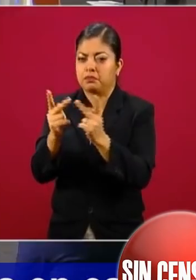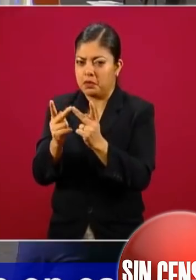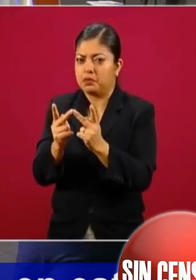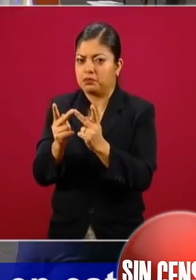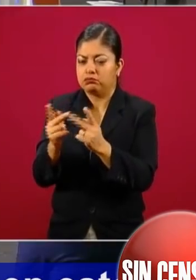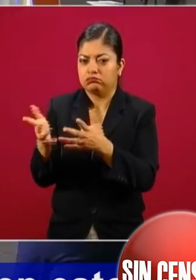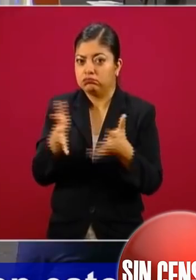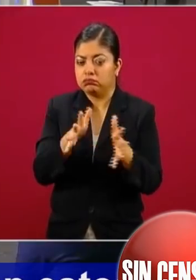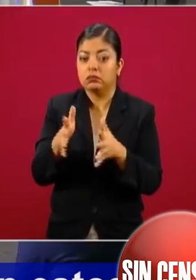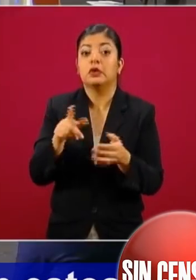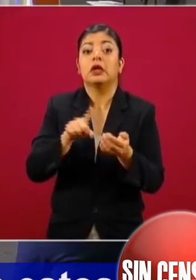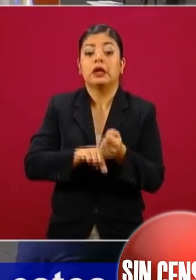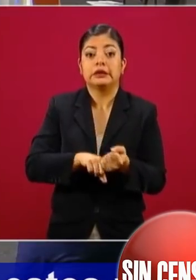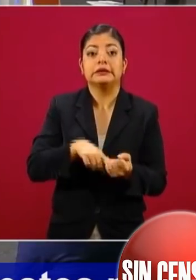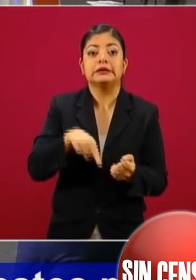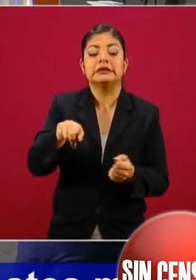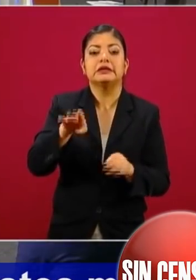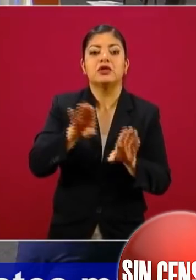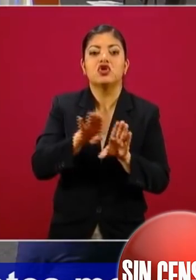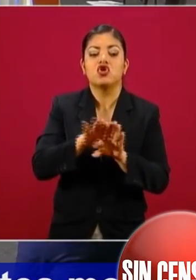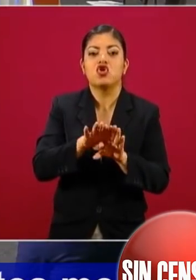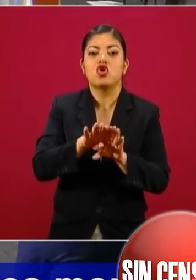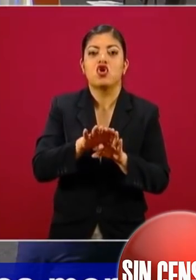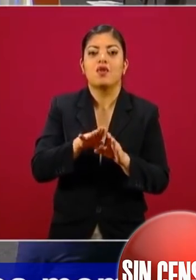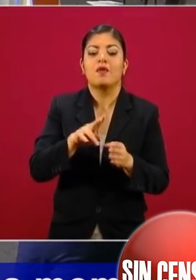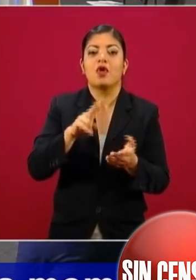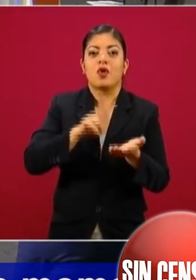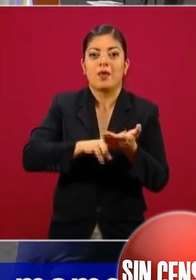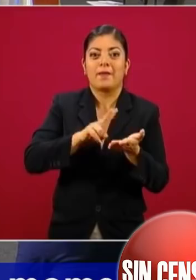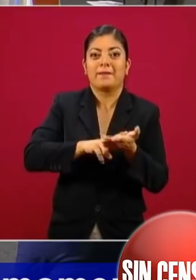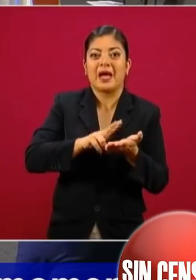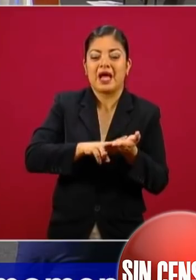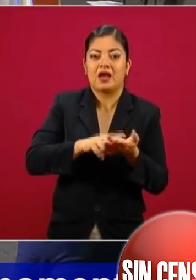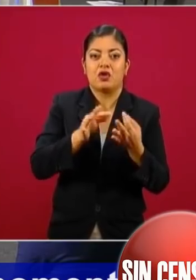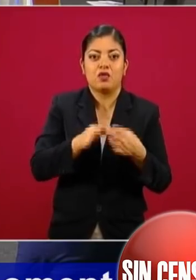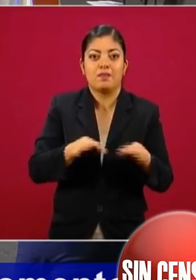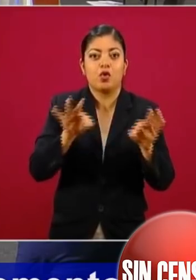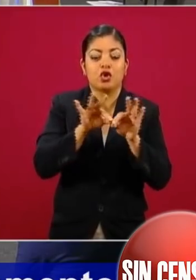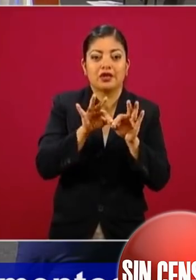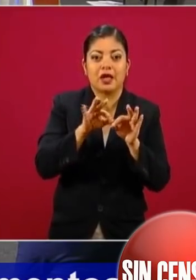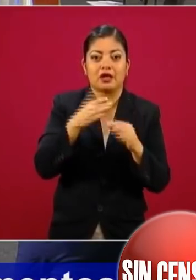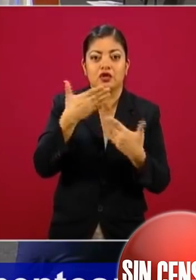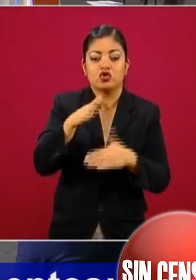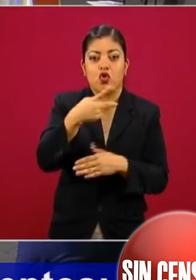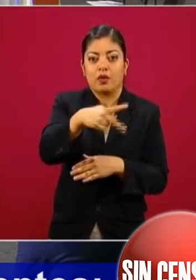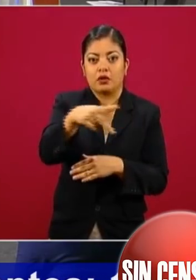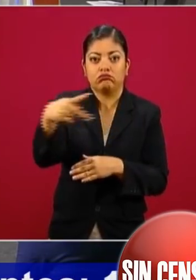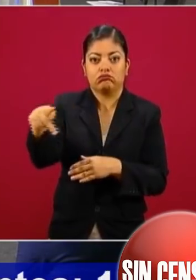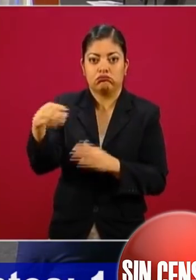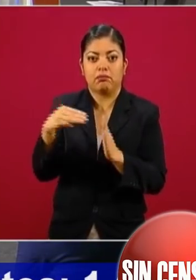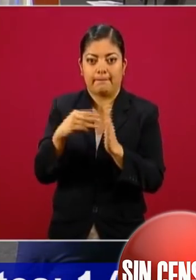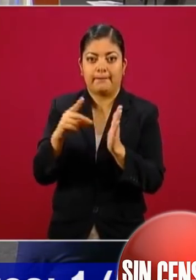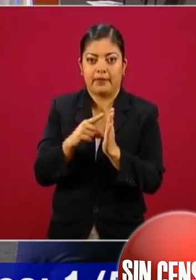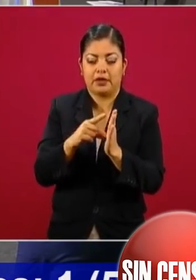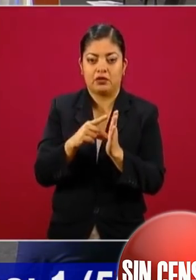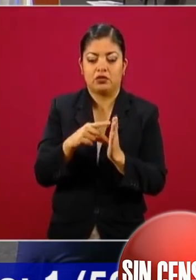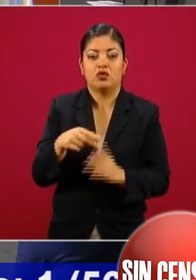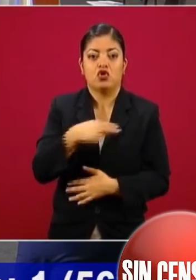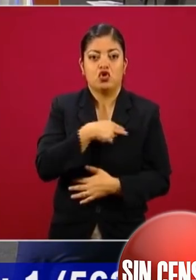además, como un esquema de validación cruzada de los métodos, les pedimos